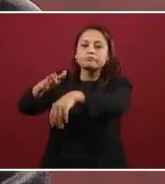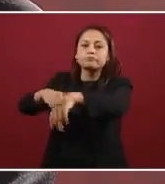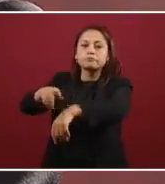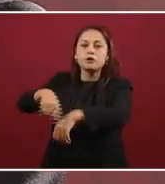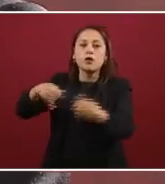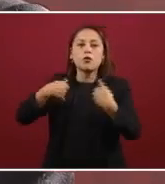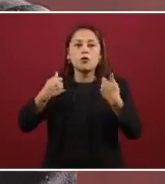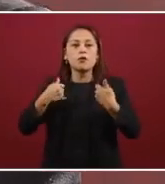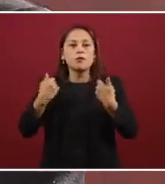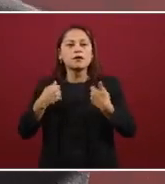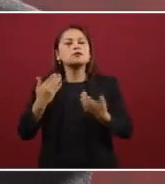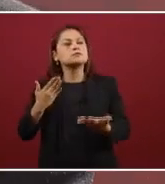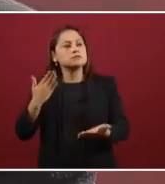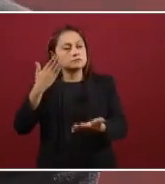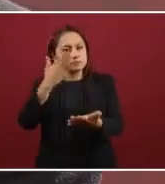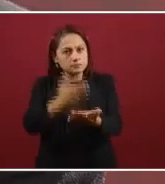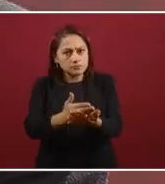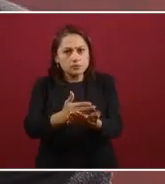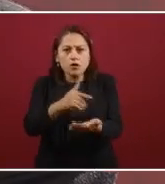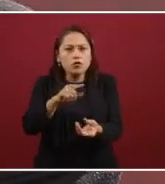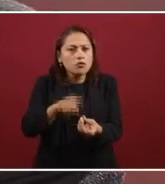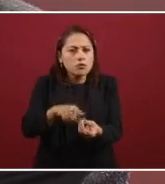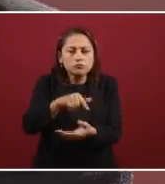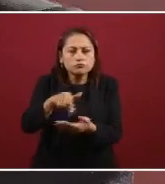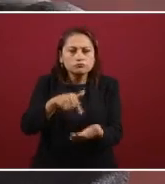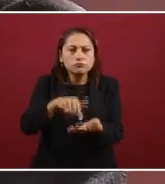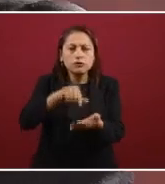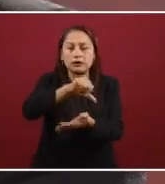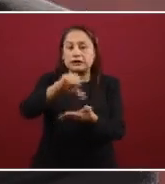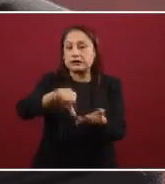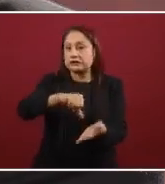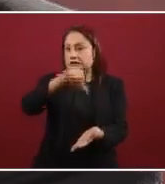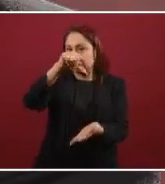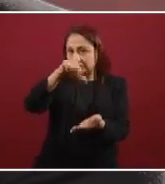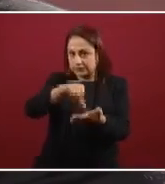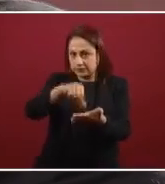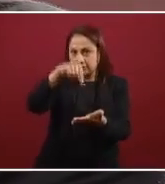para los adolescentes que se están